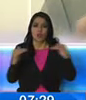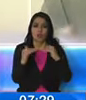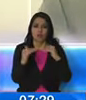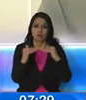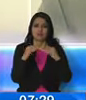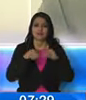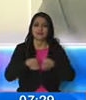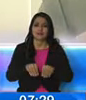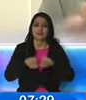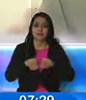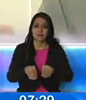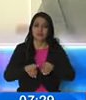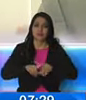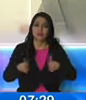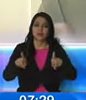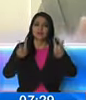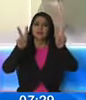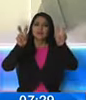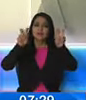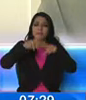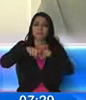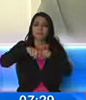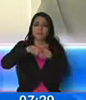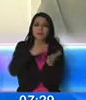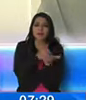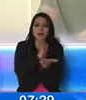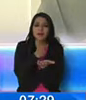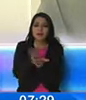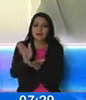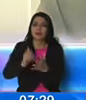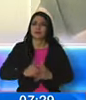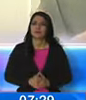únicamente por el tipo de carrera que imparte.